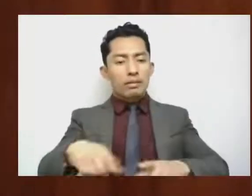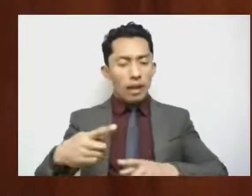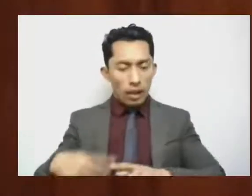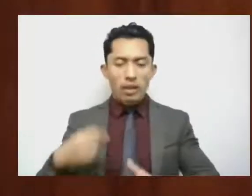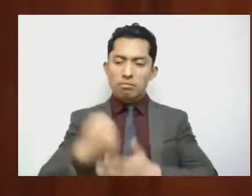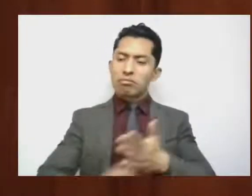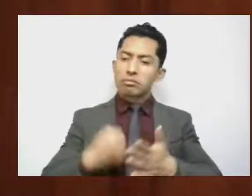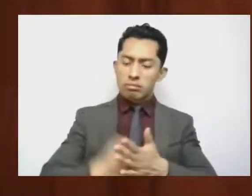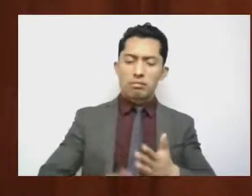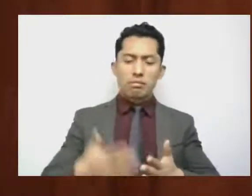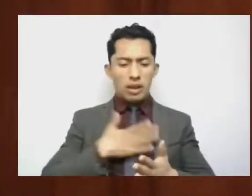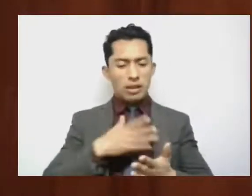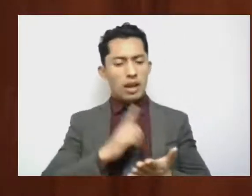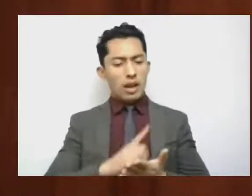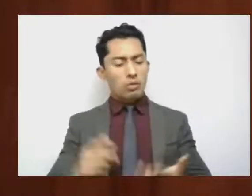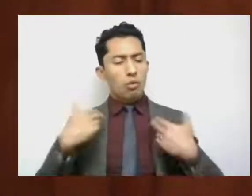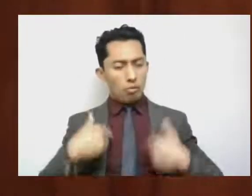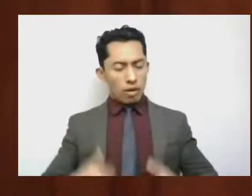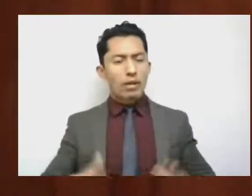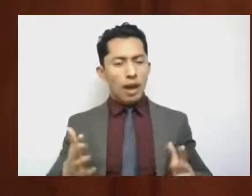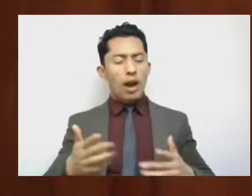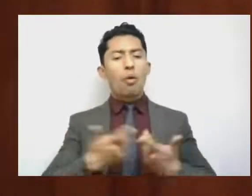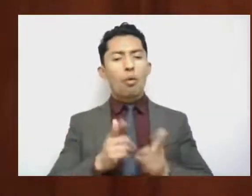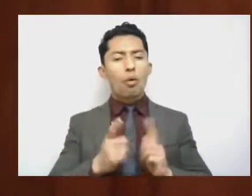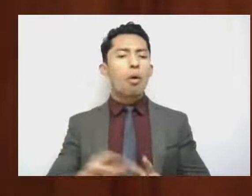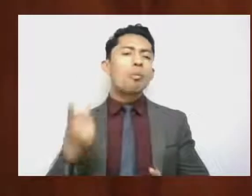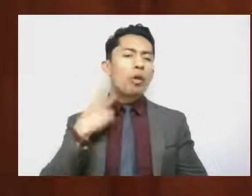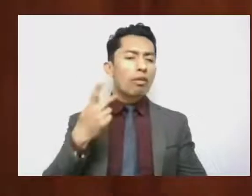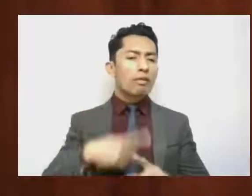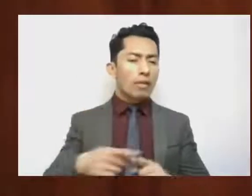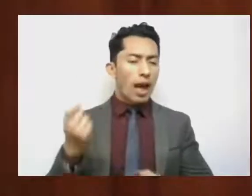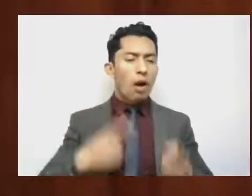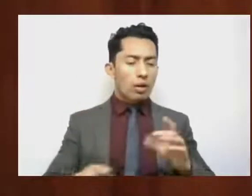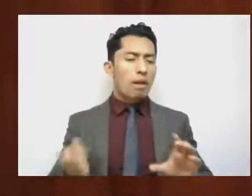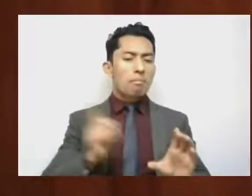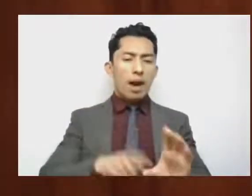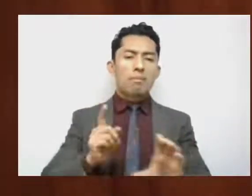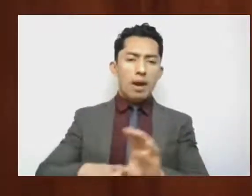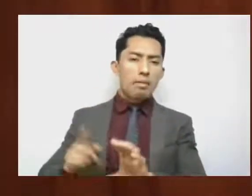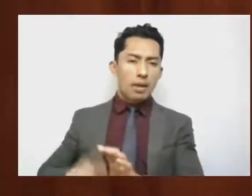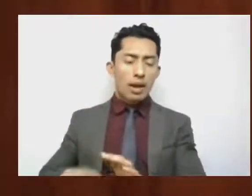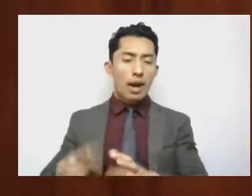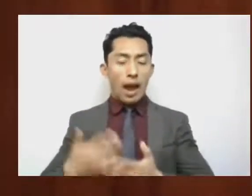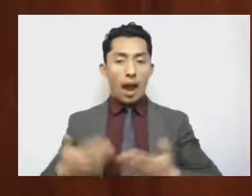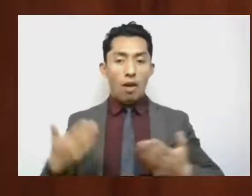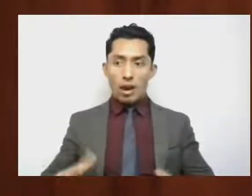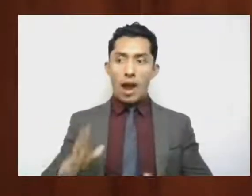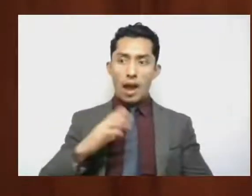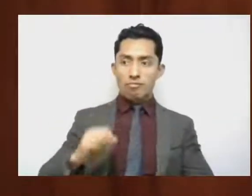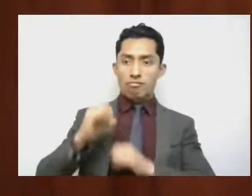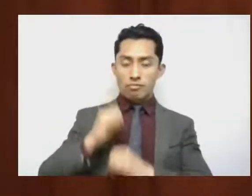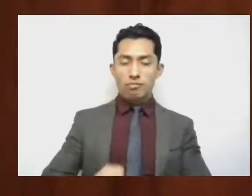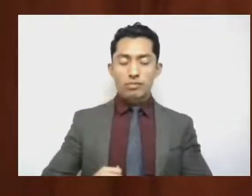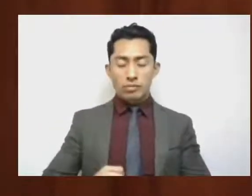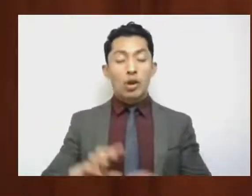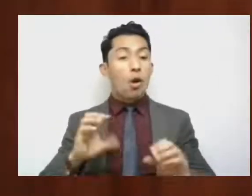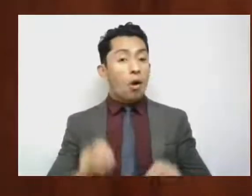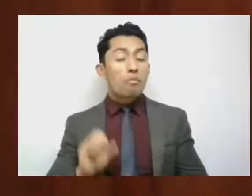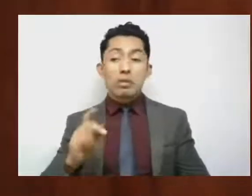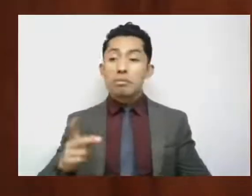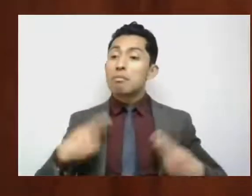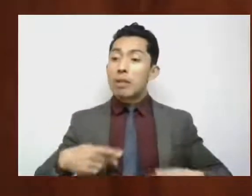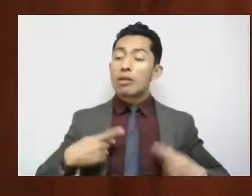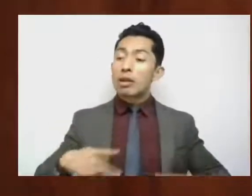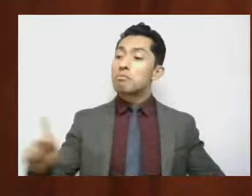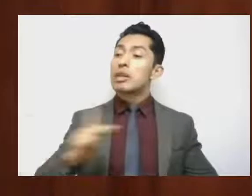derechos, siendo parte de partidos diferentes a los que se encuentran en el poder, o como ciudadanos interesados